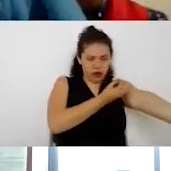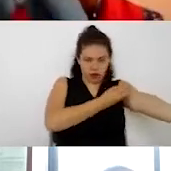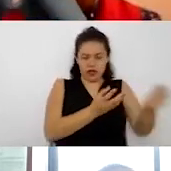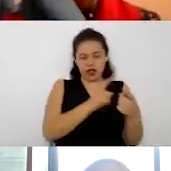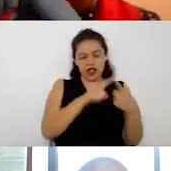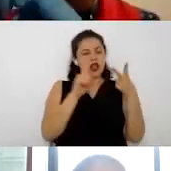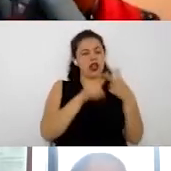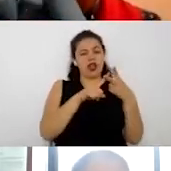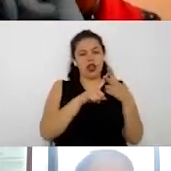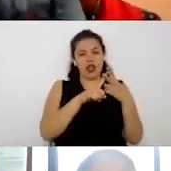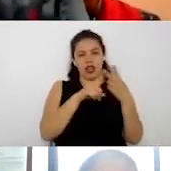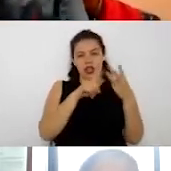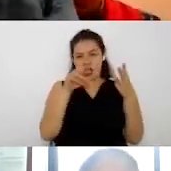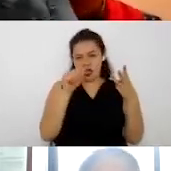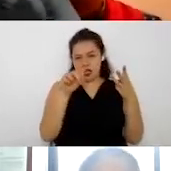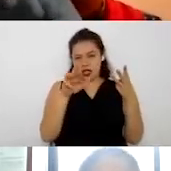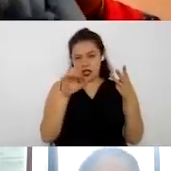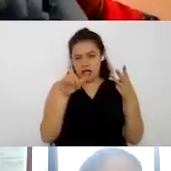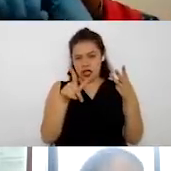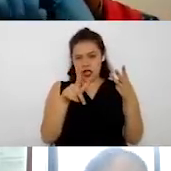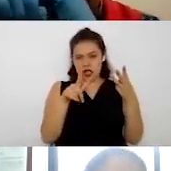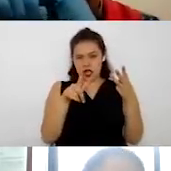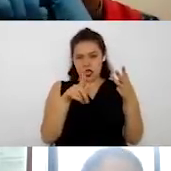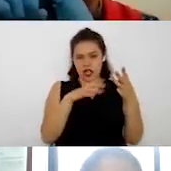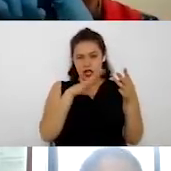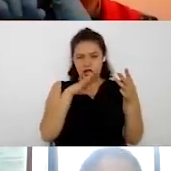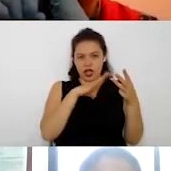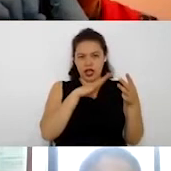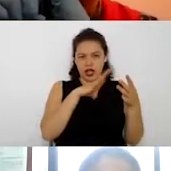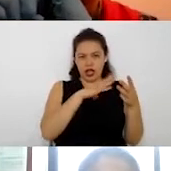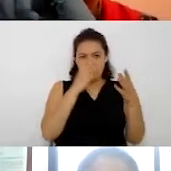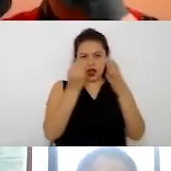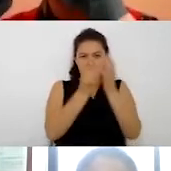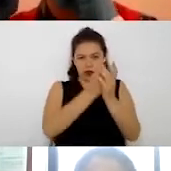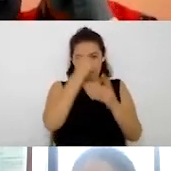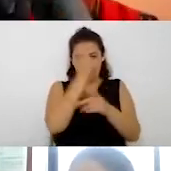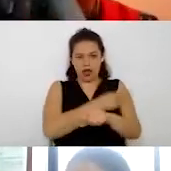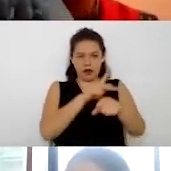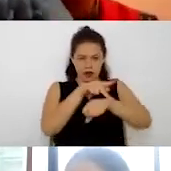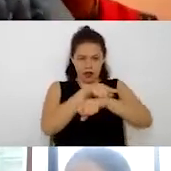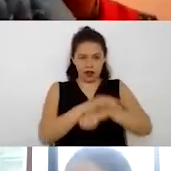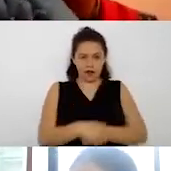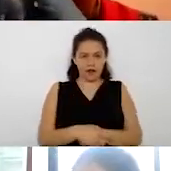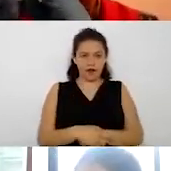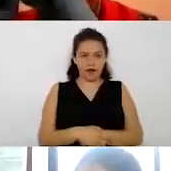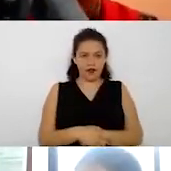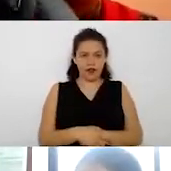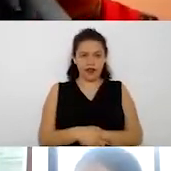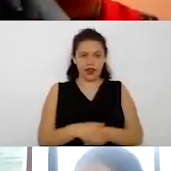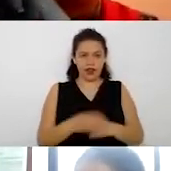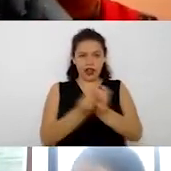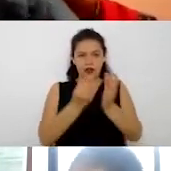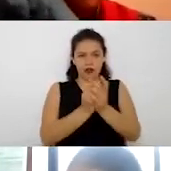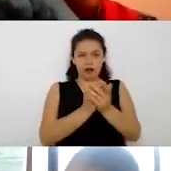Arterial. Exactamente. Tenemos las hemorragias tipo capilares, tipo venosas y